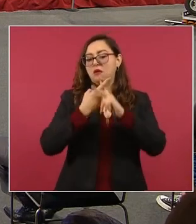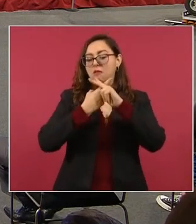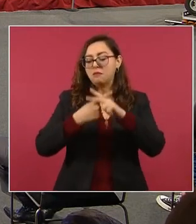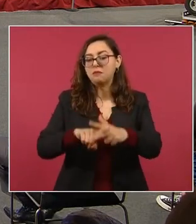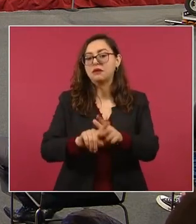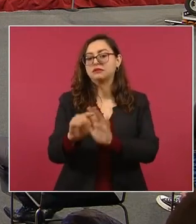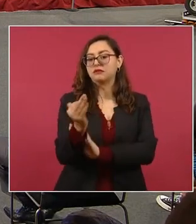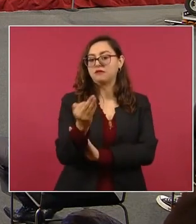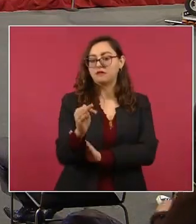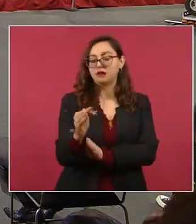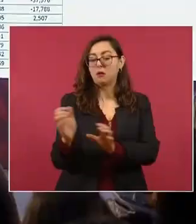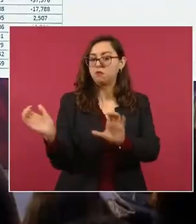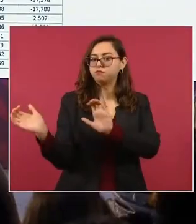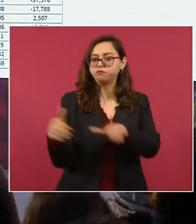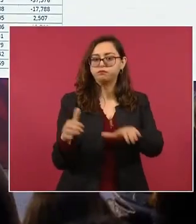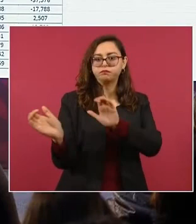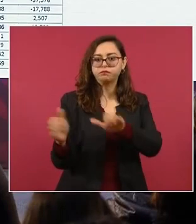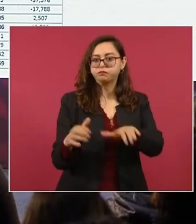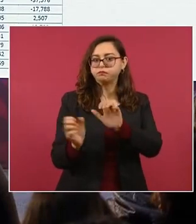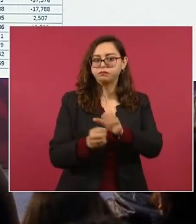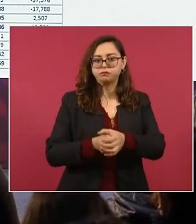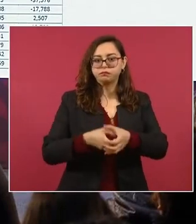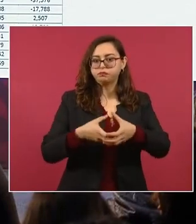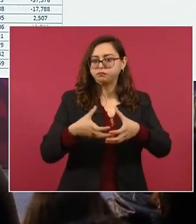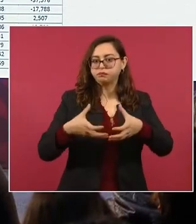Y el otro dato, el peso, ¿lo tienes?